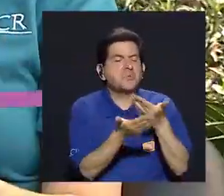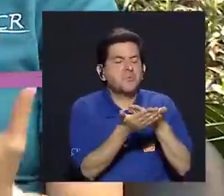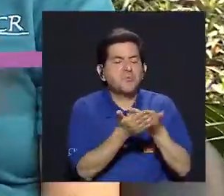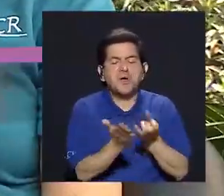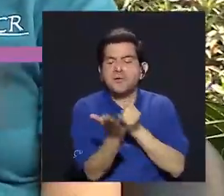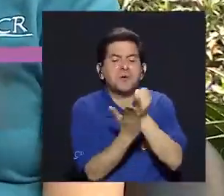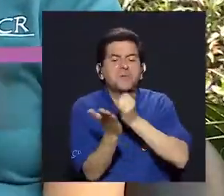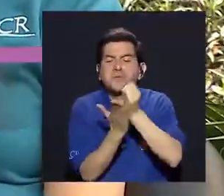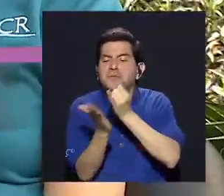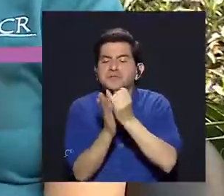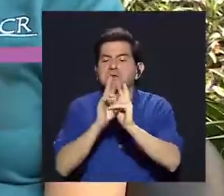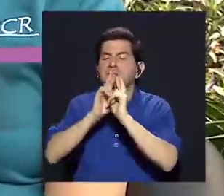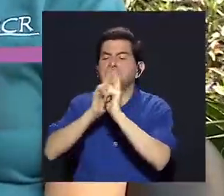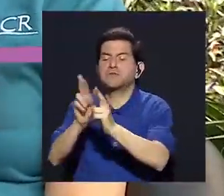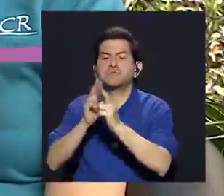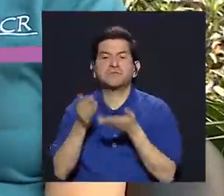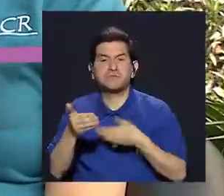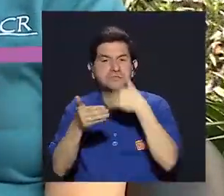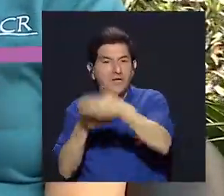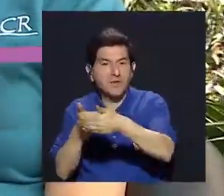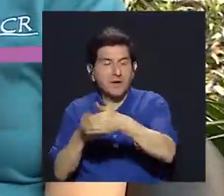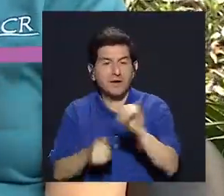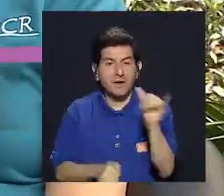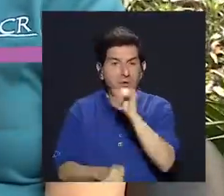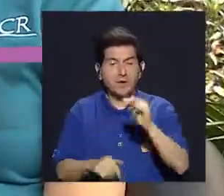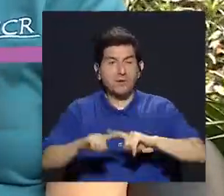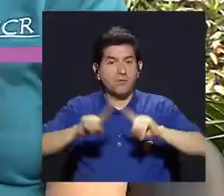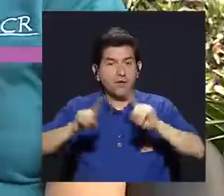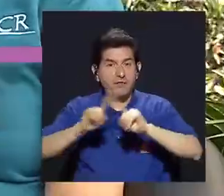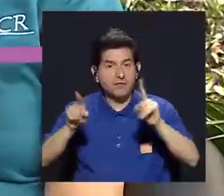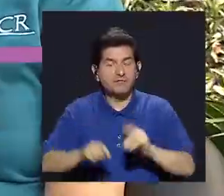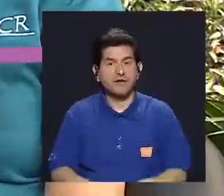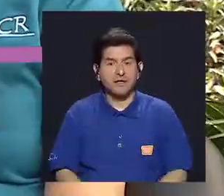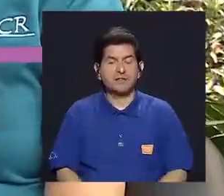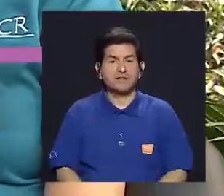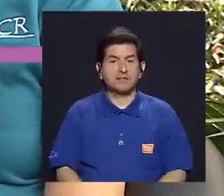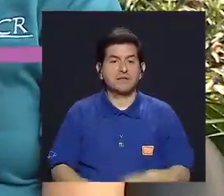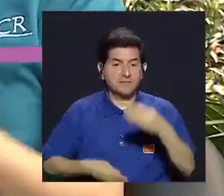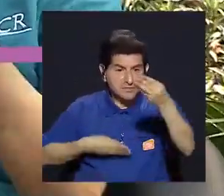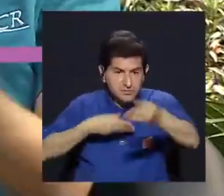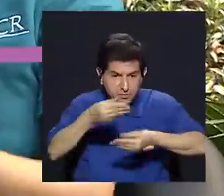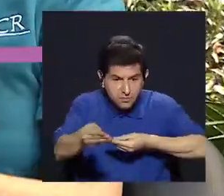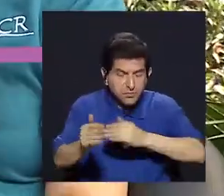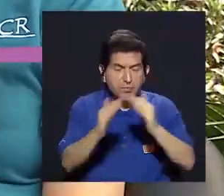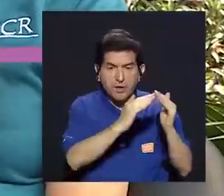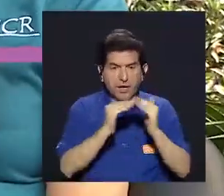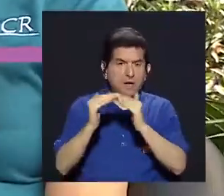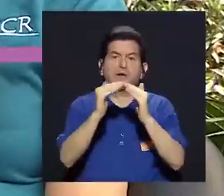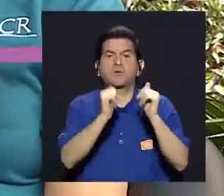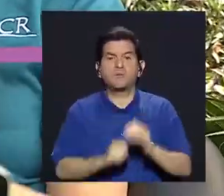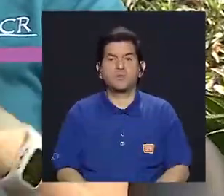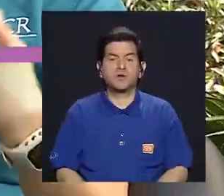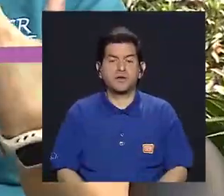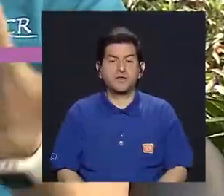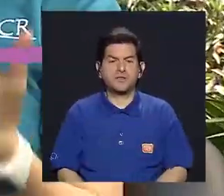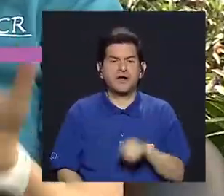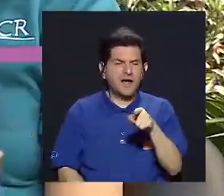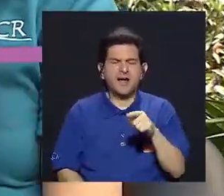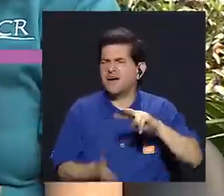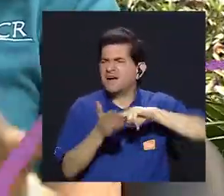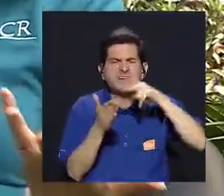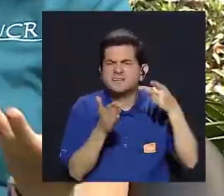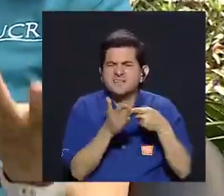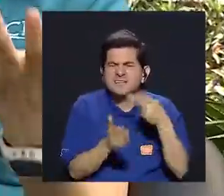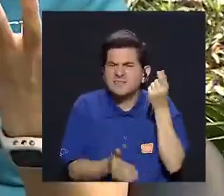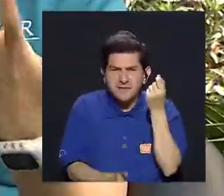en una inspección dar un resultado también hay que hacer muchas veces una devolución a la comunidad ver dando la interpretación